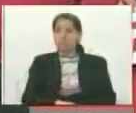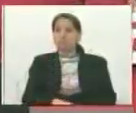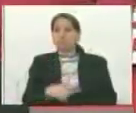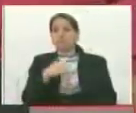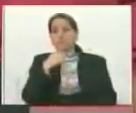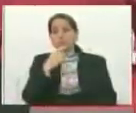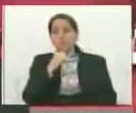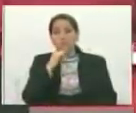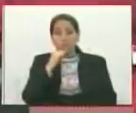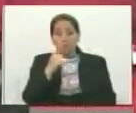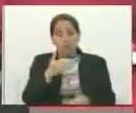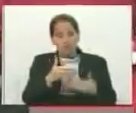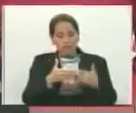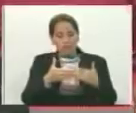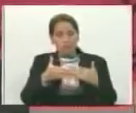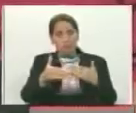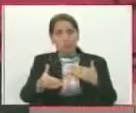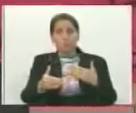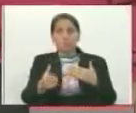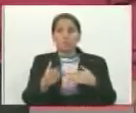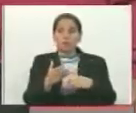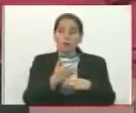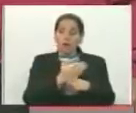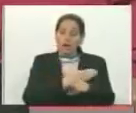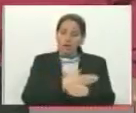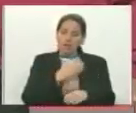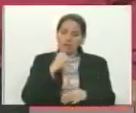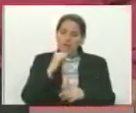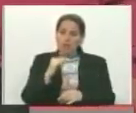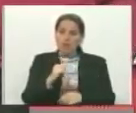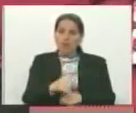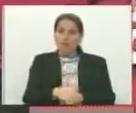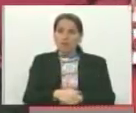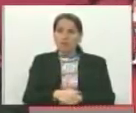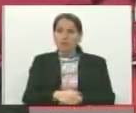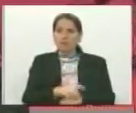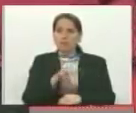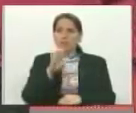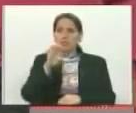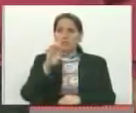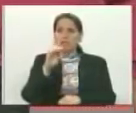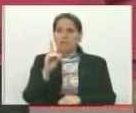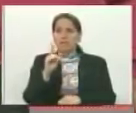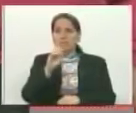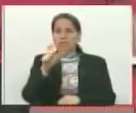Detalles a lo largo del programa, pero adelanto. Edgar Zambrano fue detenido.